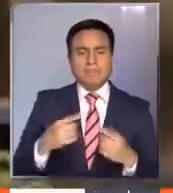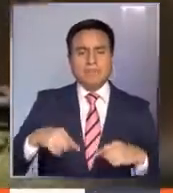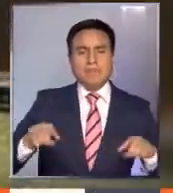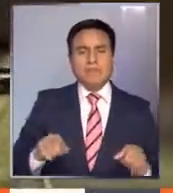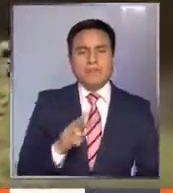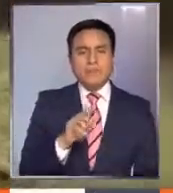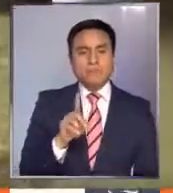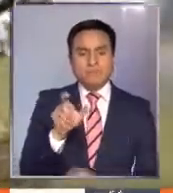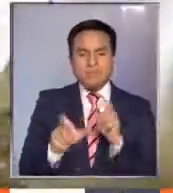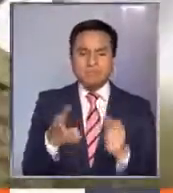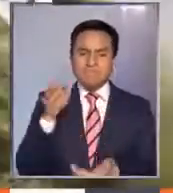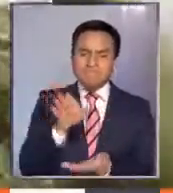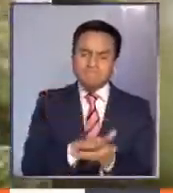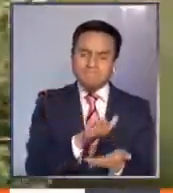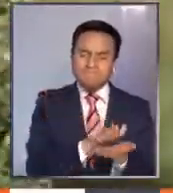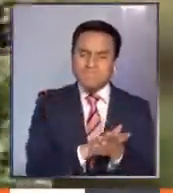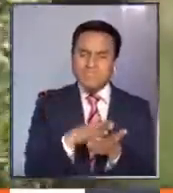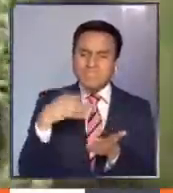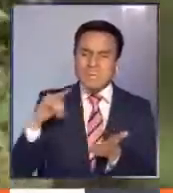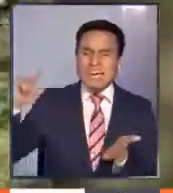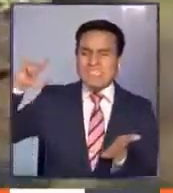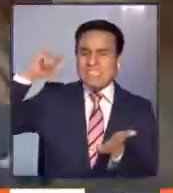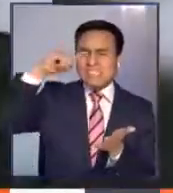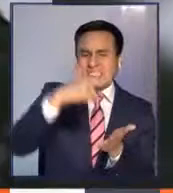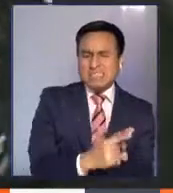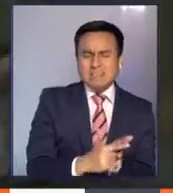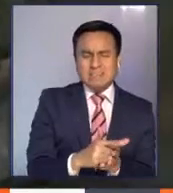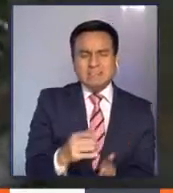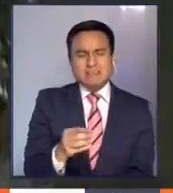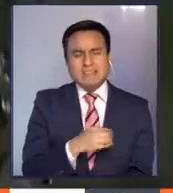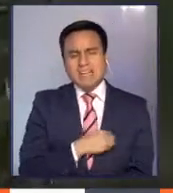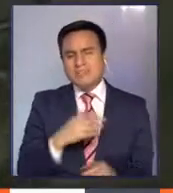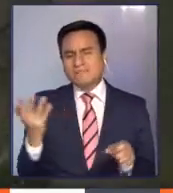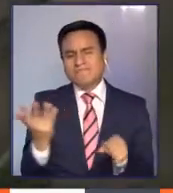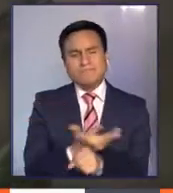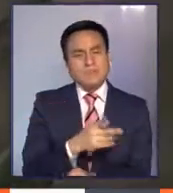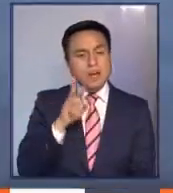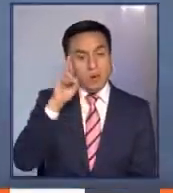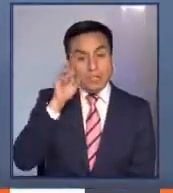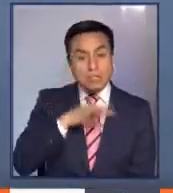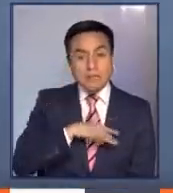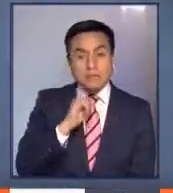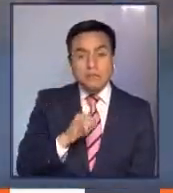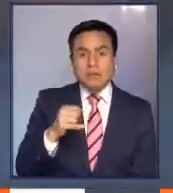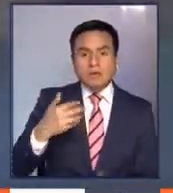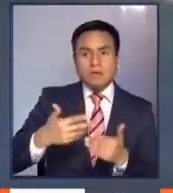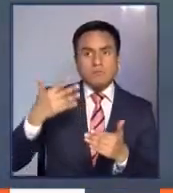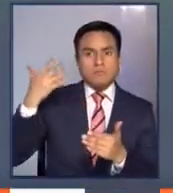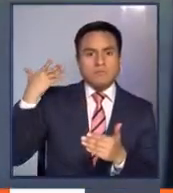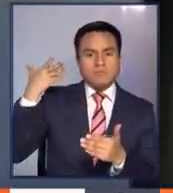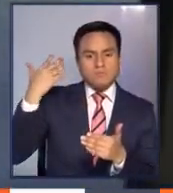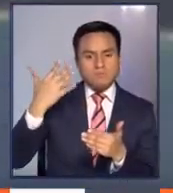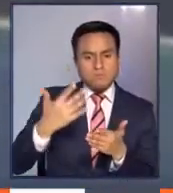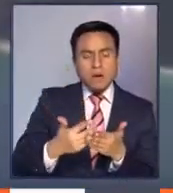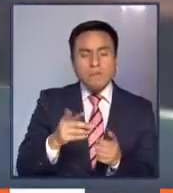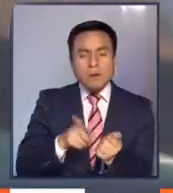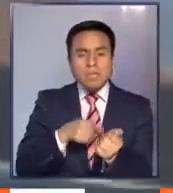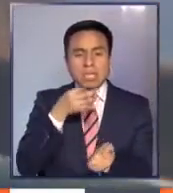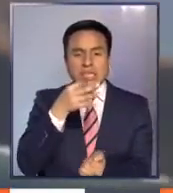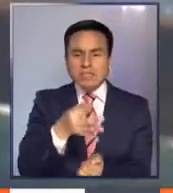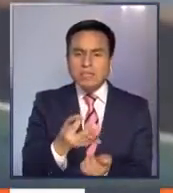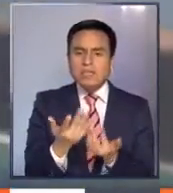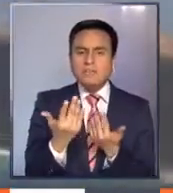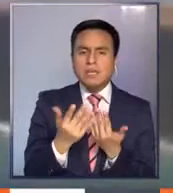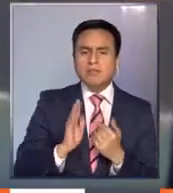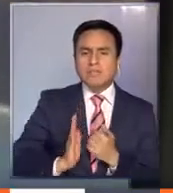21 fallecidos en uno de los accidentes más trágicos que recuerda Chile. Y aunque ha pasado el tiempo, sus familias dicen seguir